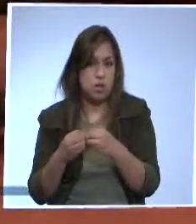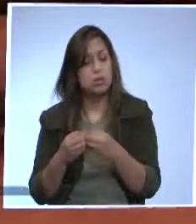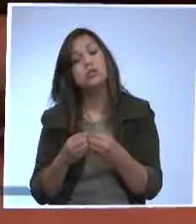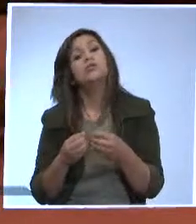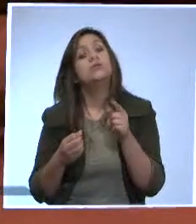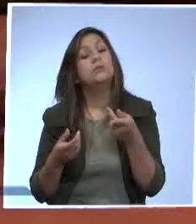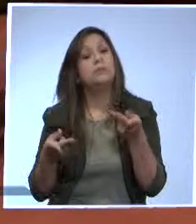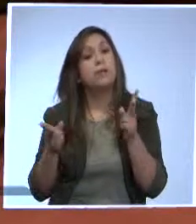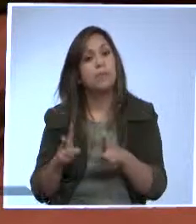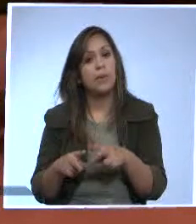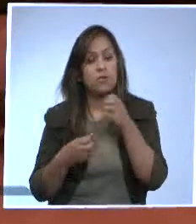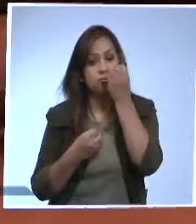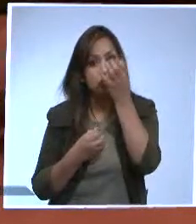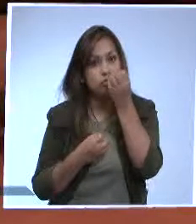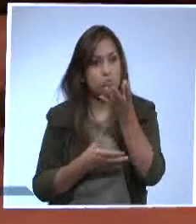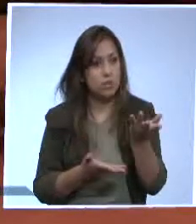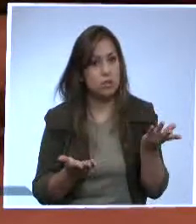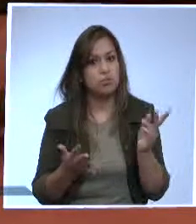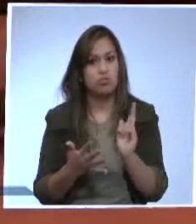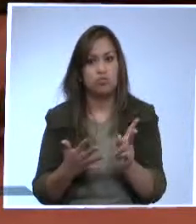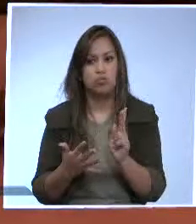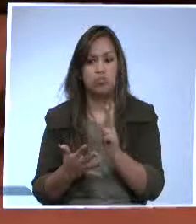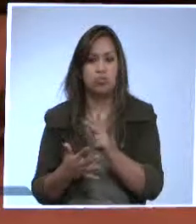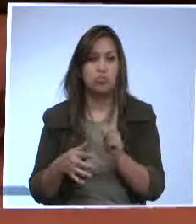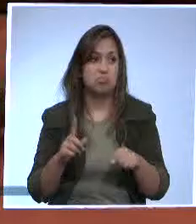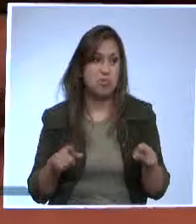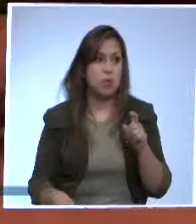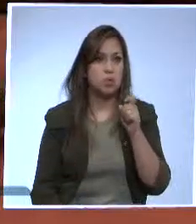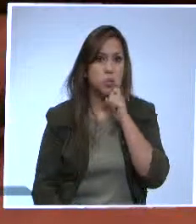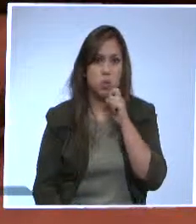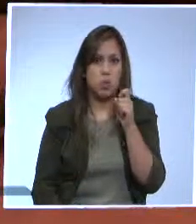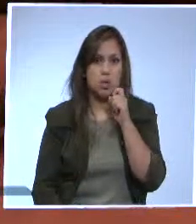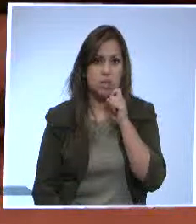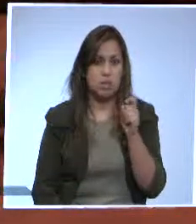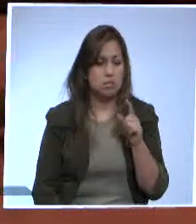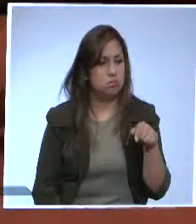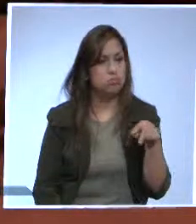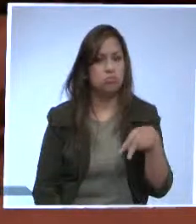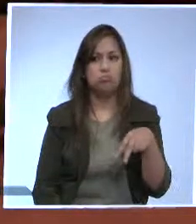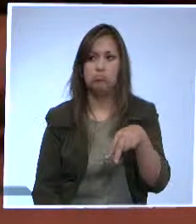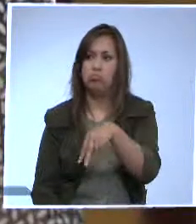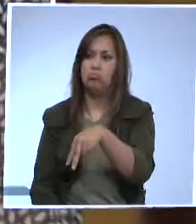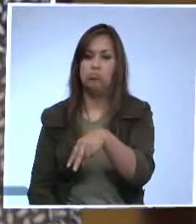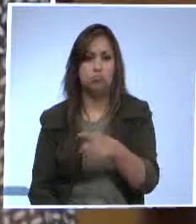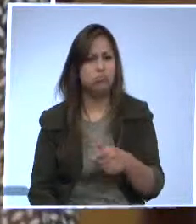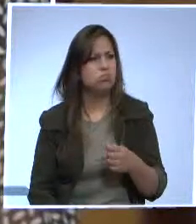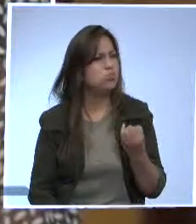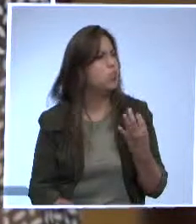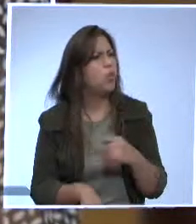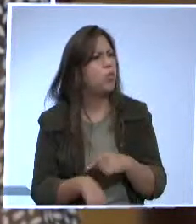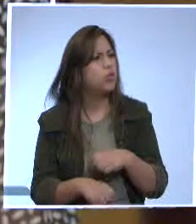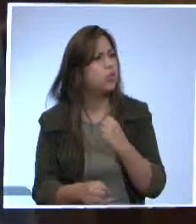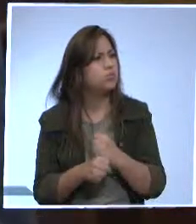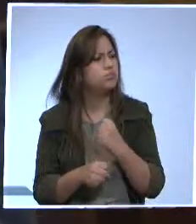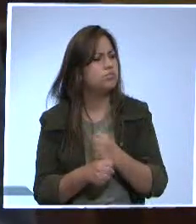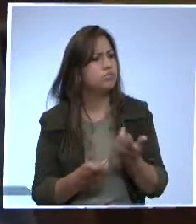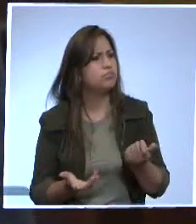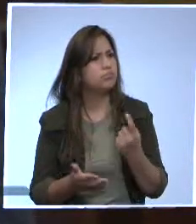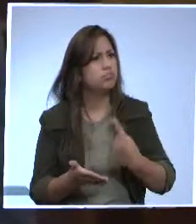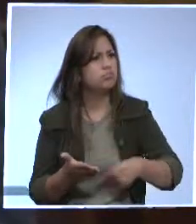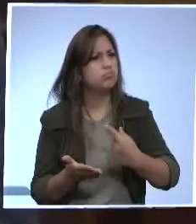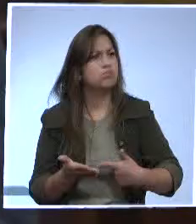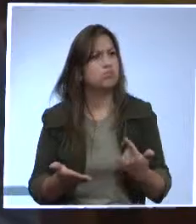de difusión de sus parroquias para los turistas que hagan parada en estos sitios cuánto tiempo se ha venido trabajando en esta propuesta bueno esto lo hemos ido